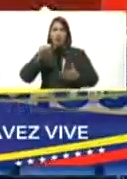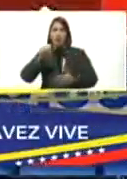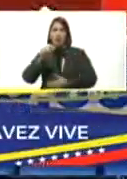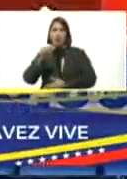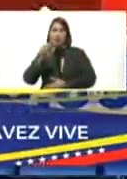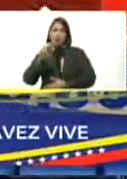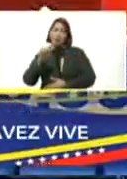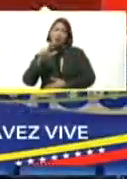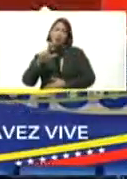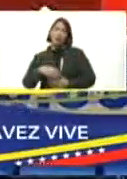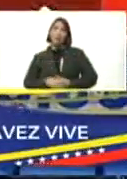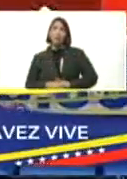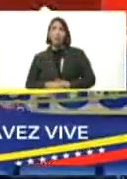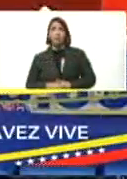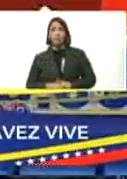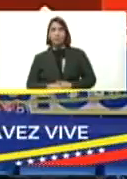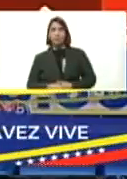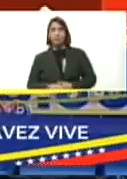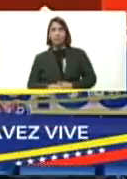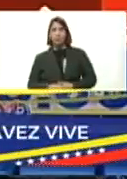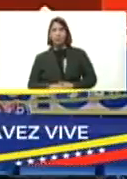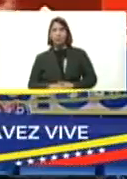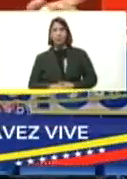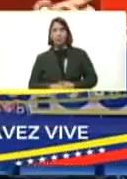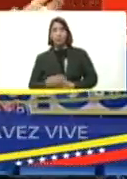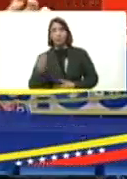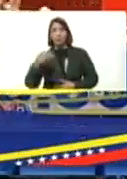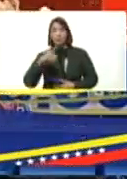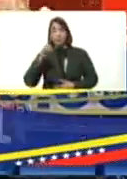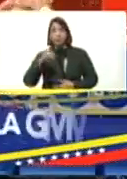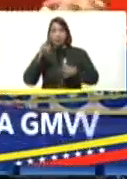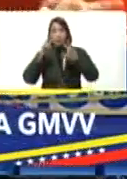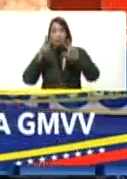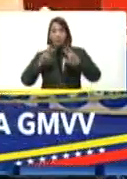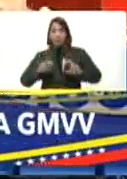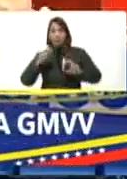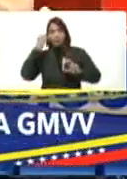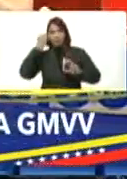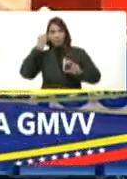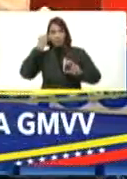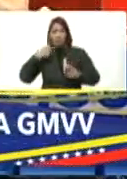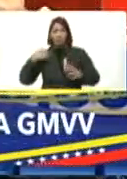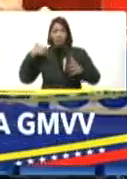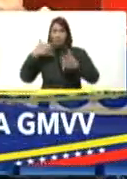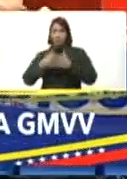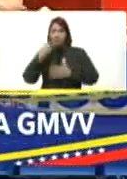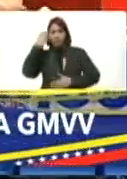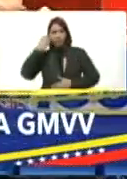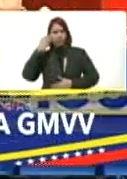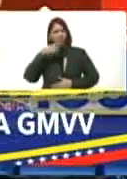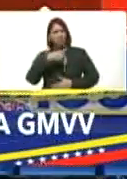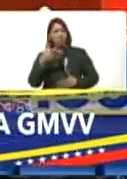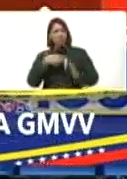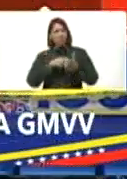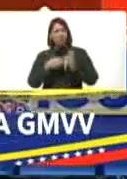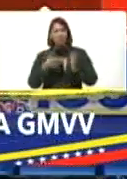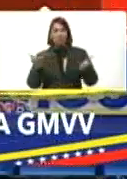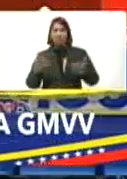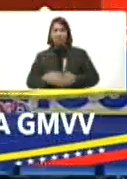Les gusta, ¿verdad? Y además hace análisis de sueños. Yo he venido soñando con eso, ¿vale?